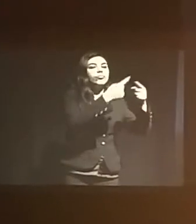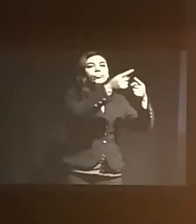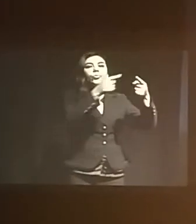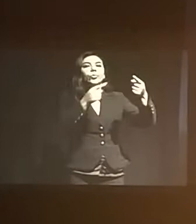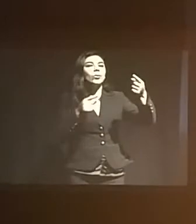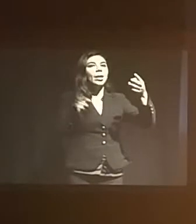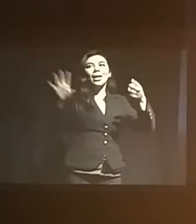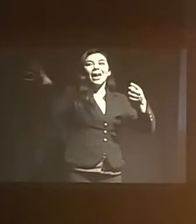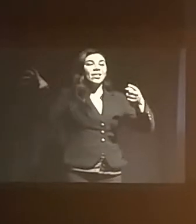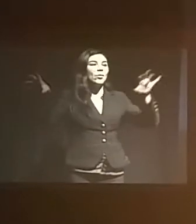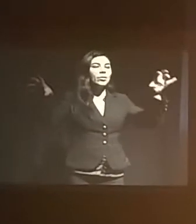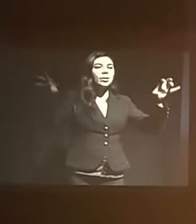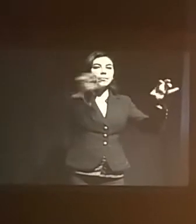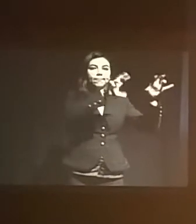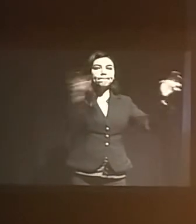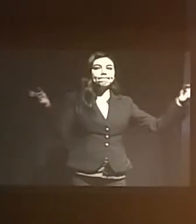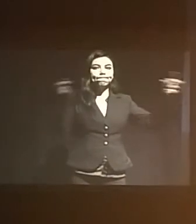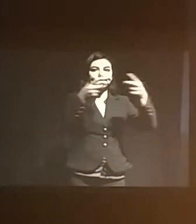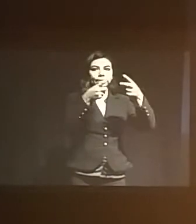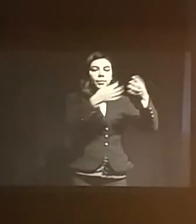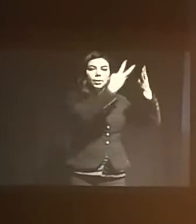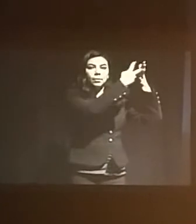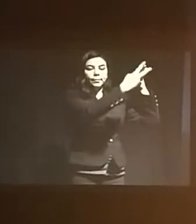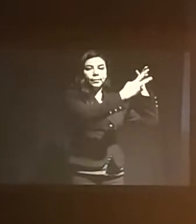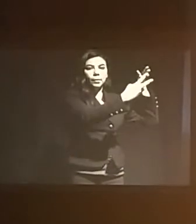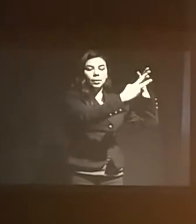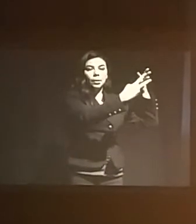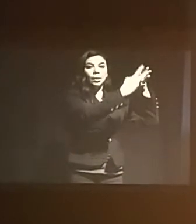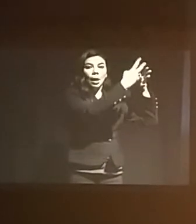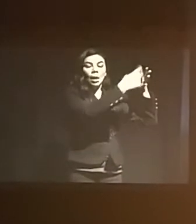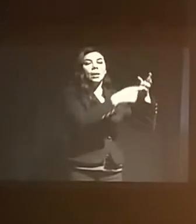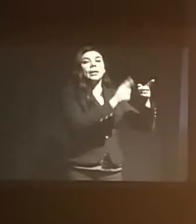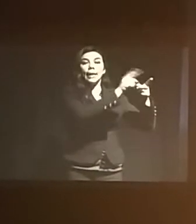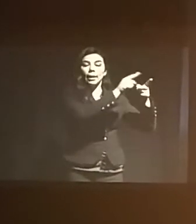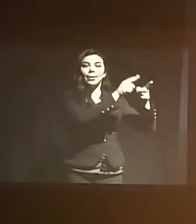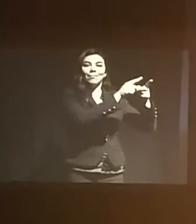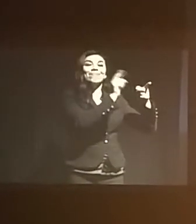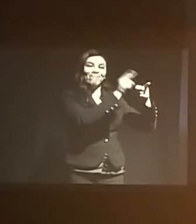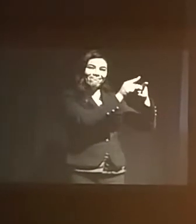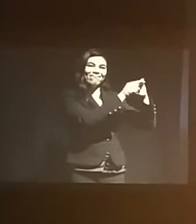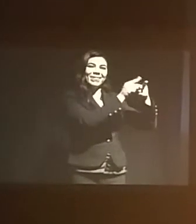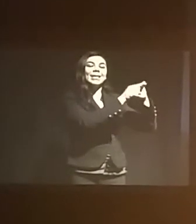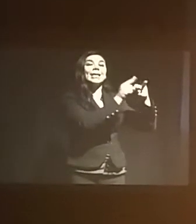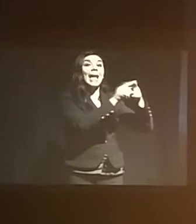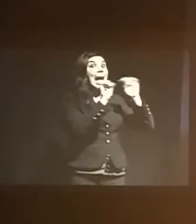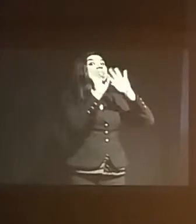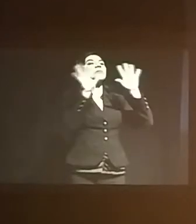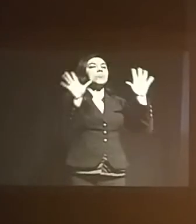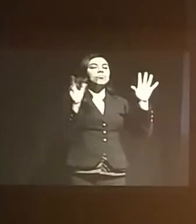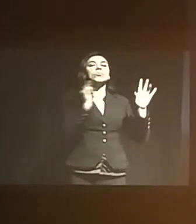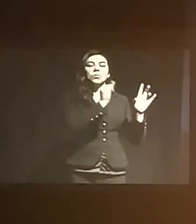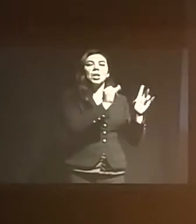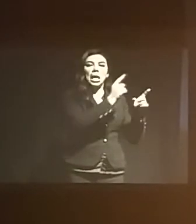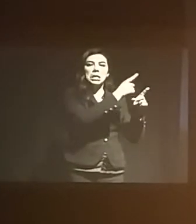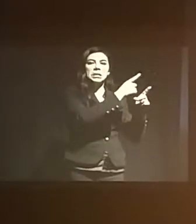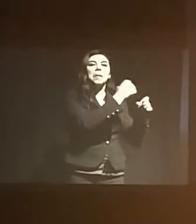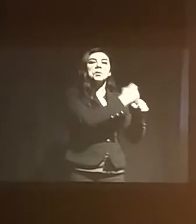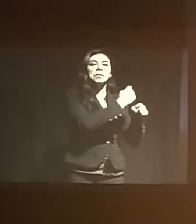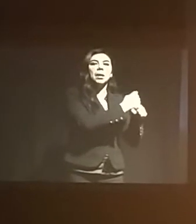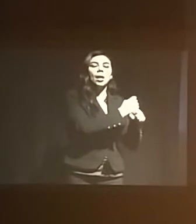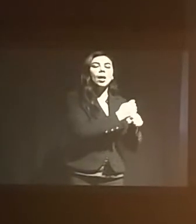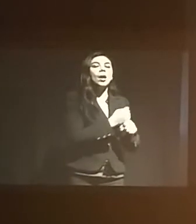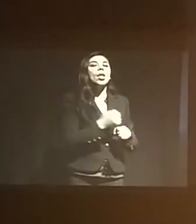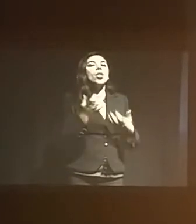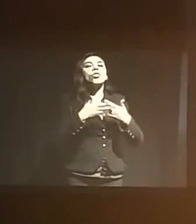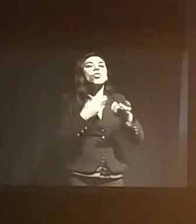juntamos toda esa en una gran plataforma que referencia, ojalá, y esa queda clara. Ya, ¿cuánto puedo